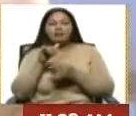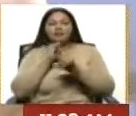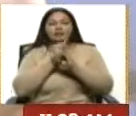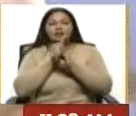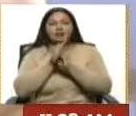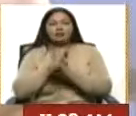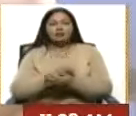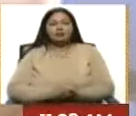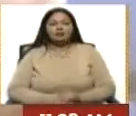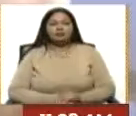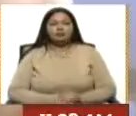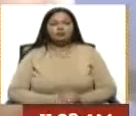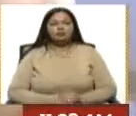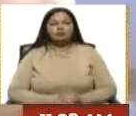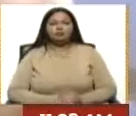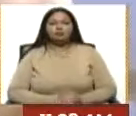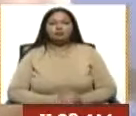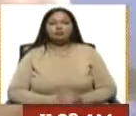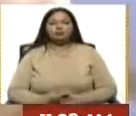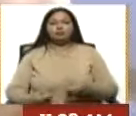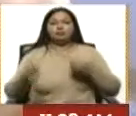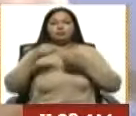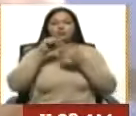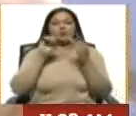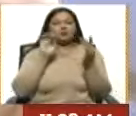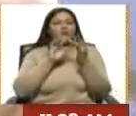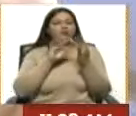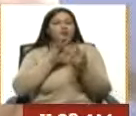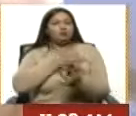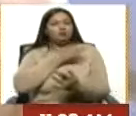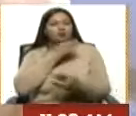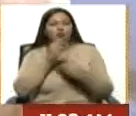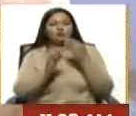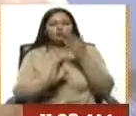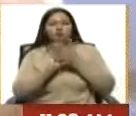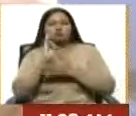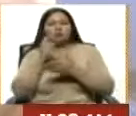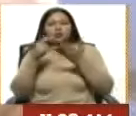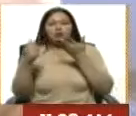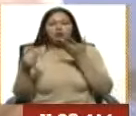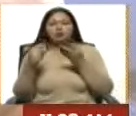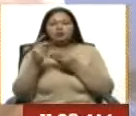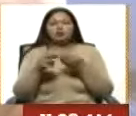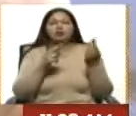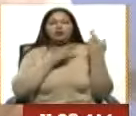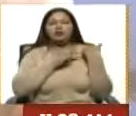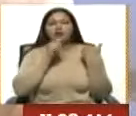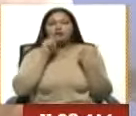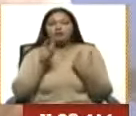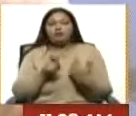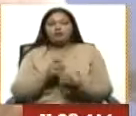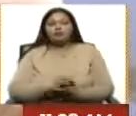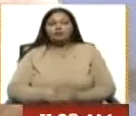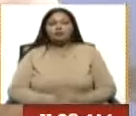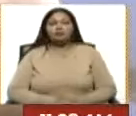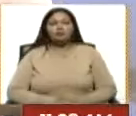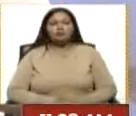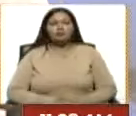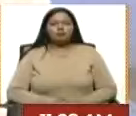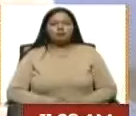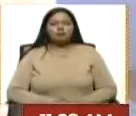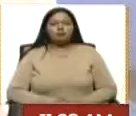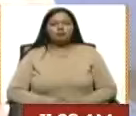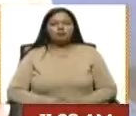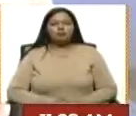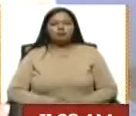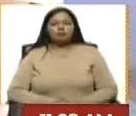supuesto en el mundo del Internet se incorpora el mundo de las redes sociales, cómo funcionan los algoritmos, quiénes son los dueños. Por ejemplo, ahí hay unos cuadros al final del